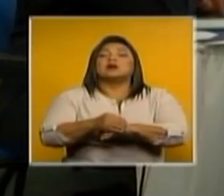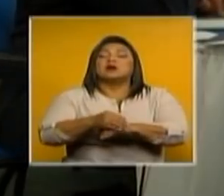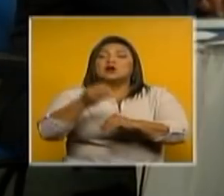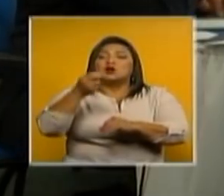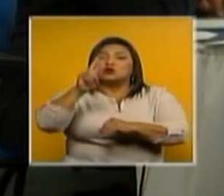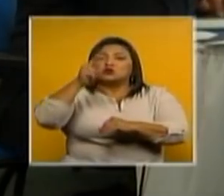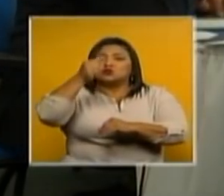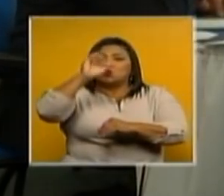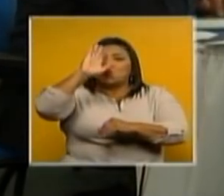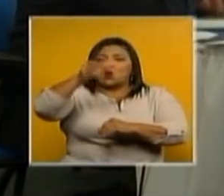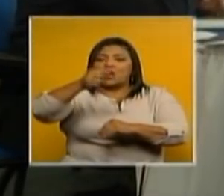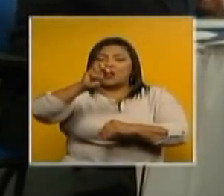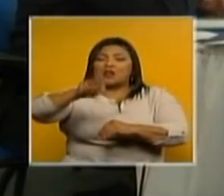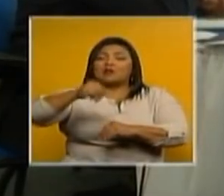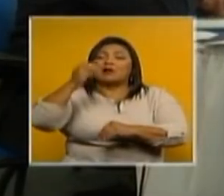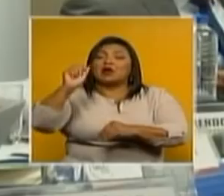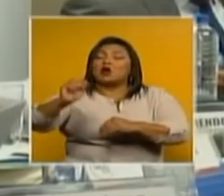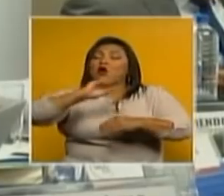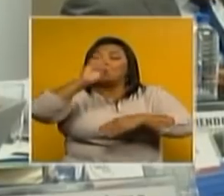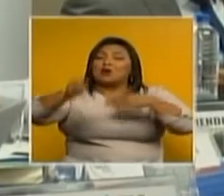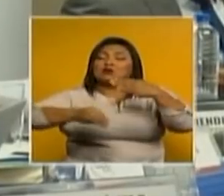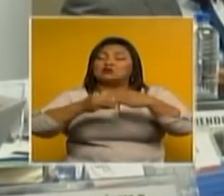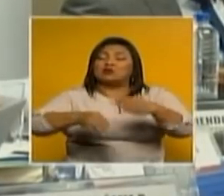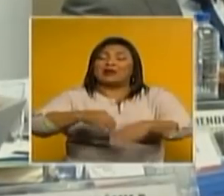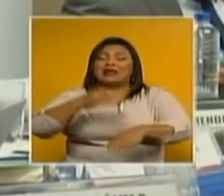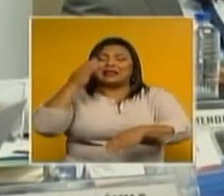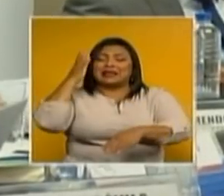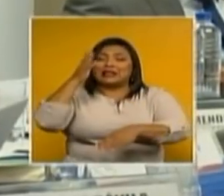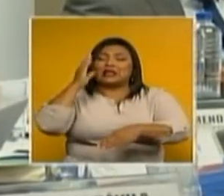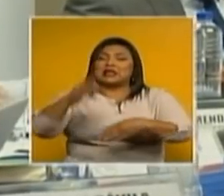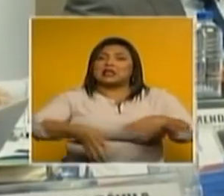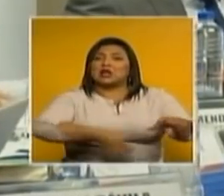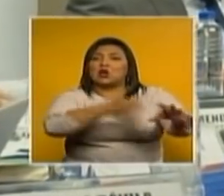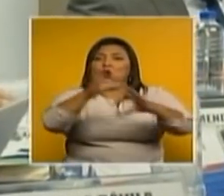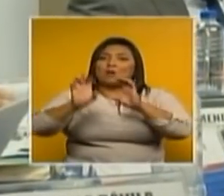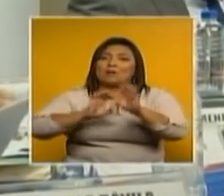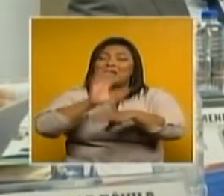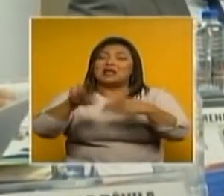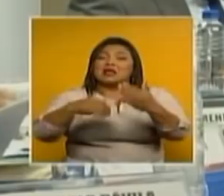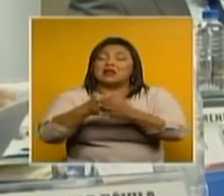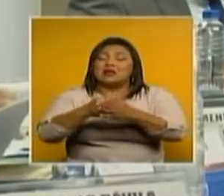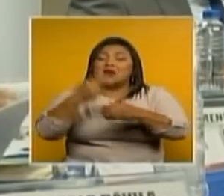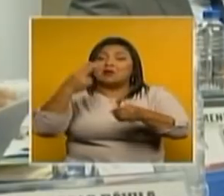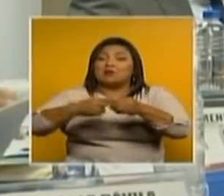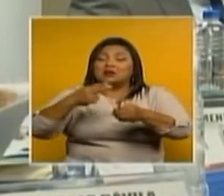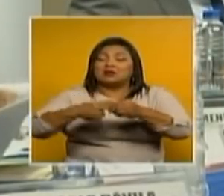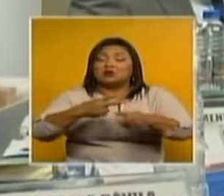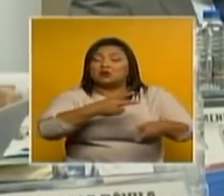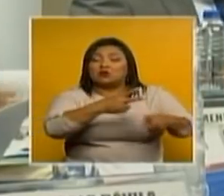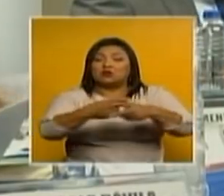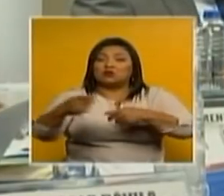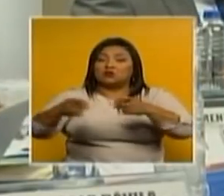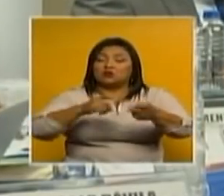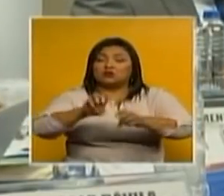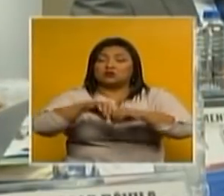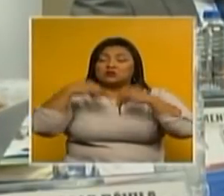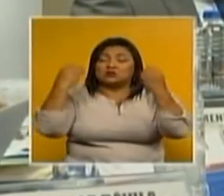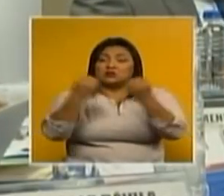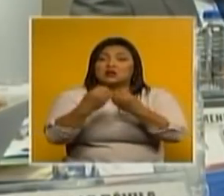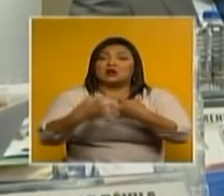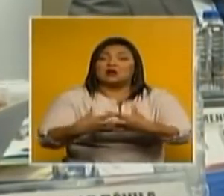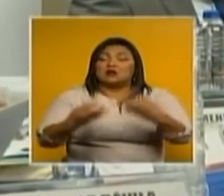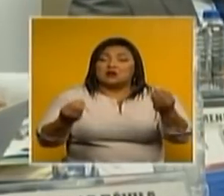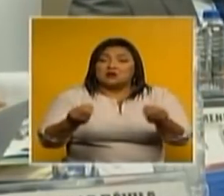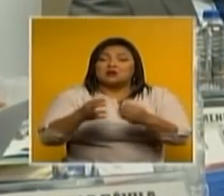fue cesada como superintendenta de compañías, así lo decidió el Consejo de Participación Ciudadana y Control Social. La resolución